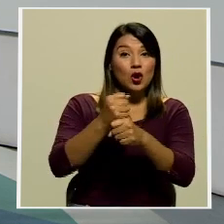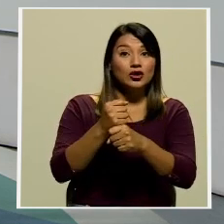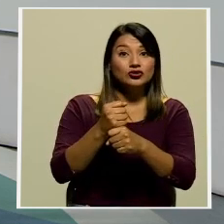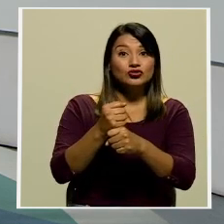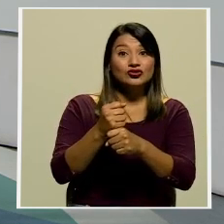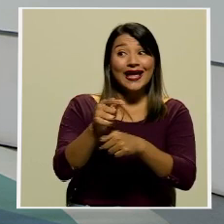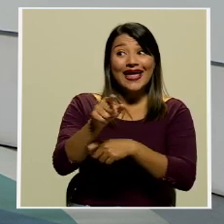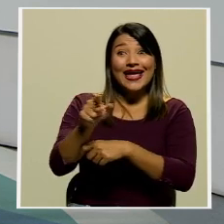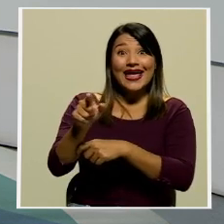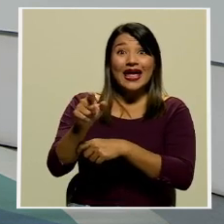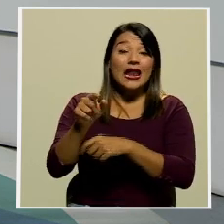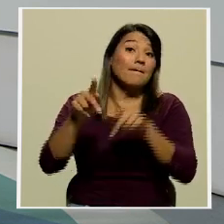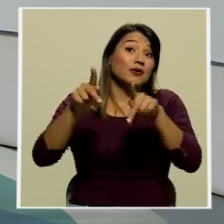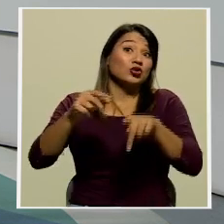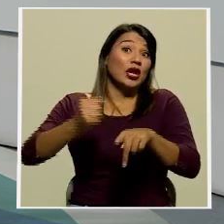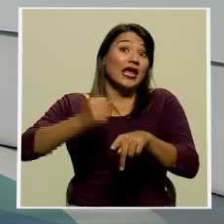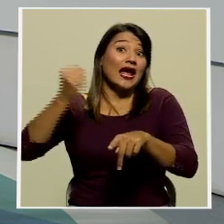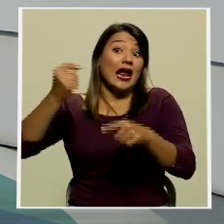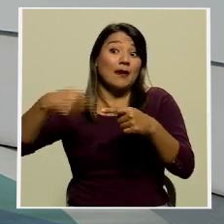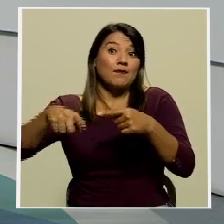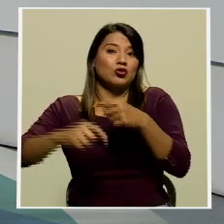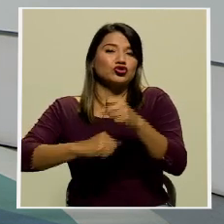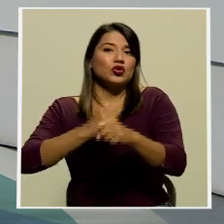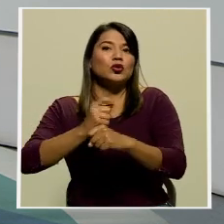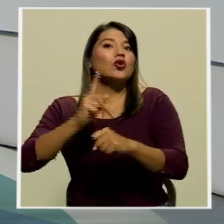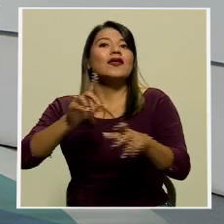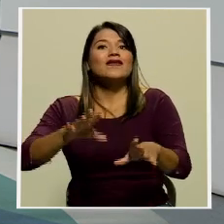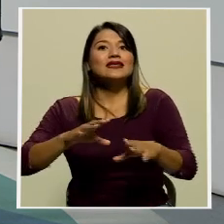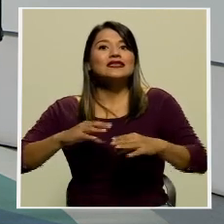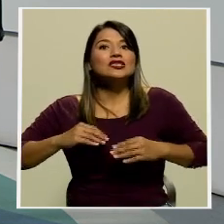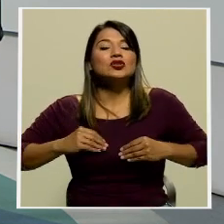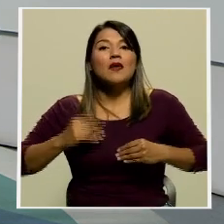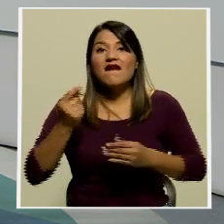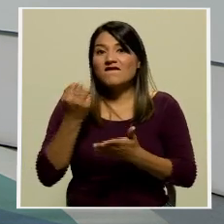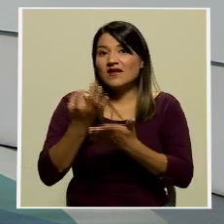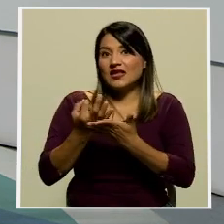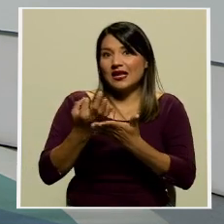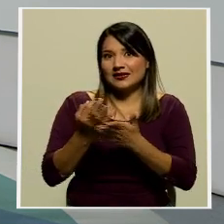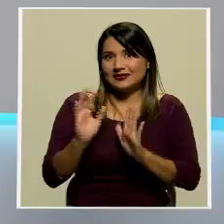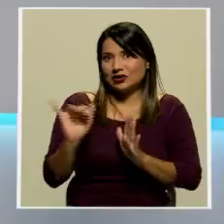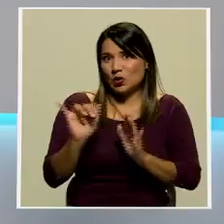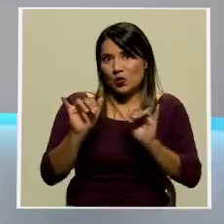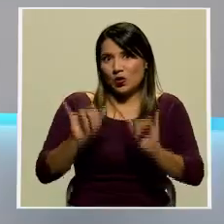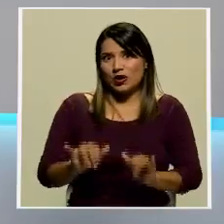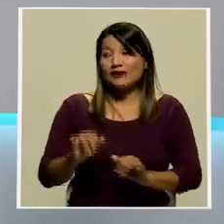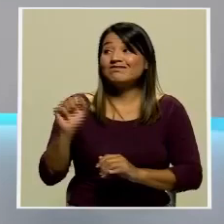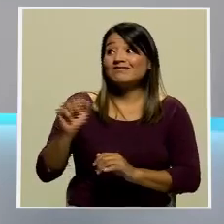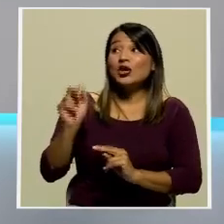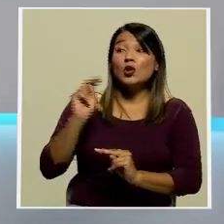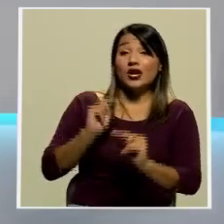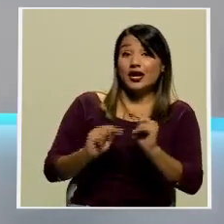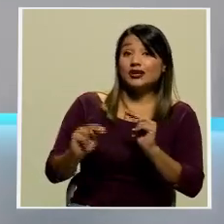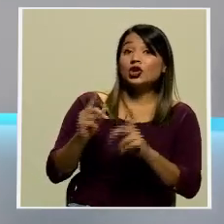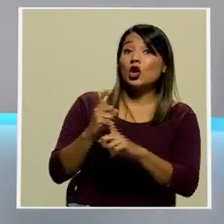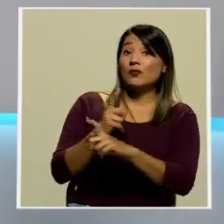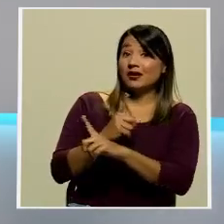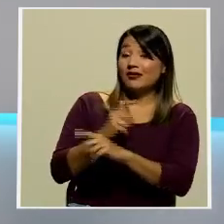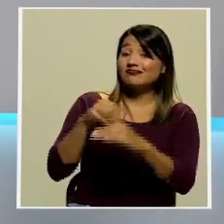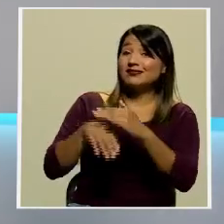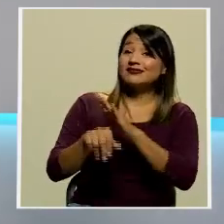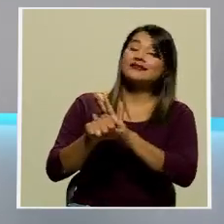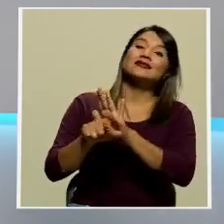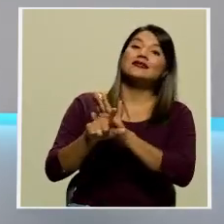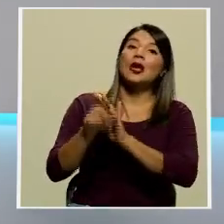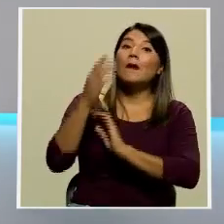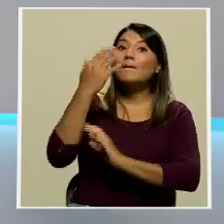con las finanzas que le deje esta administración. Así es, y también, bueno, queda claro que va a ser una negociación bien complicada en la Asamblea Legislativa porque,